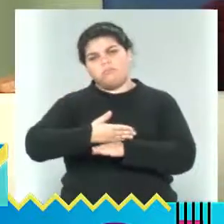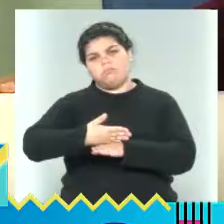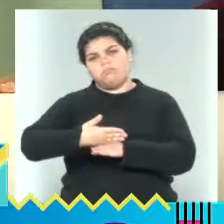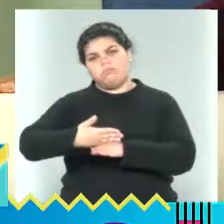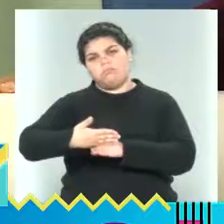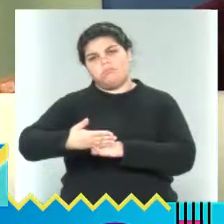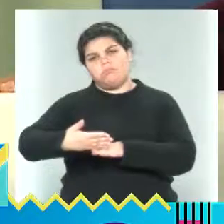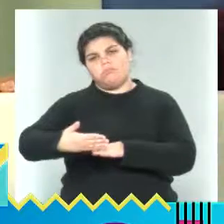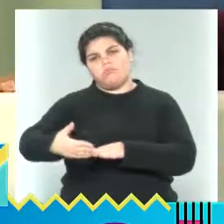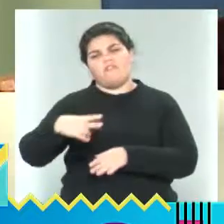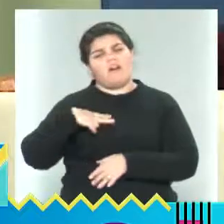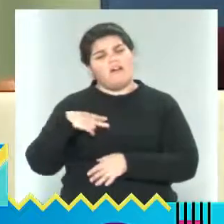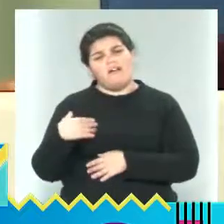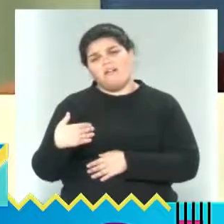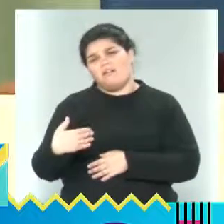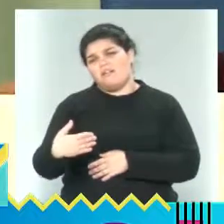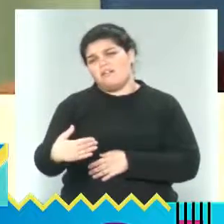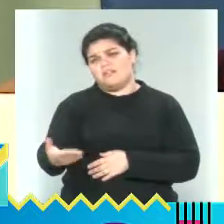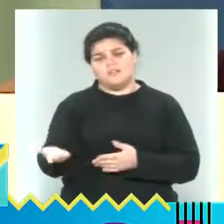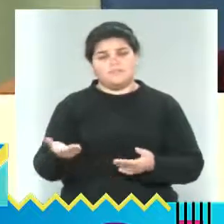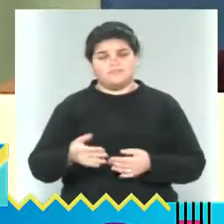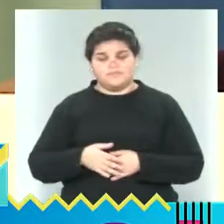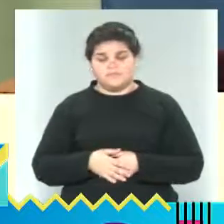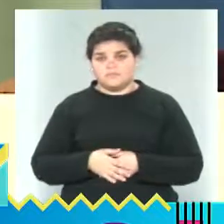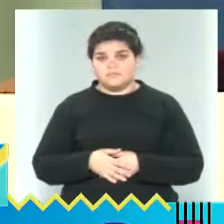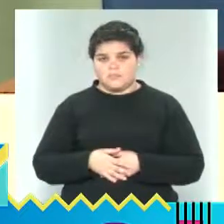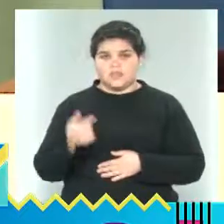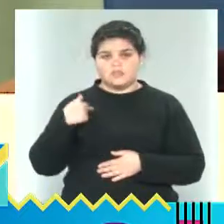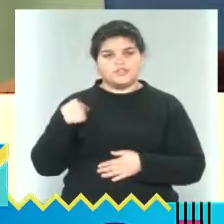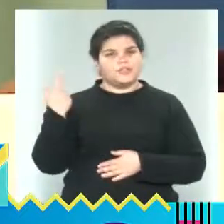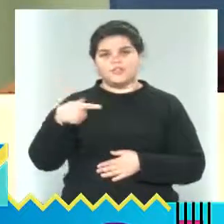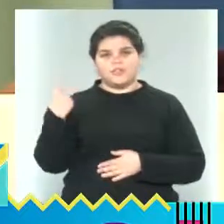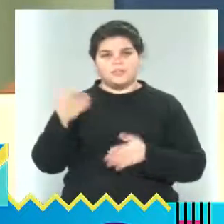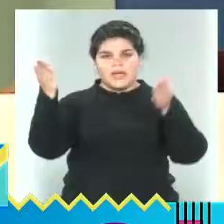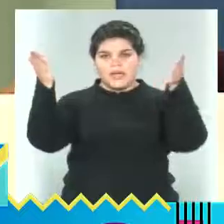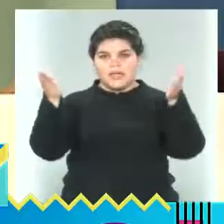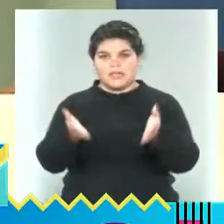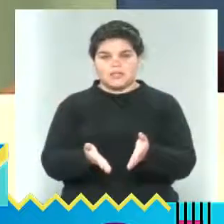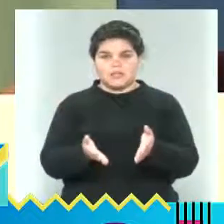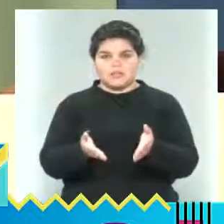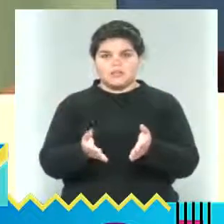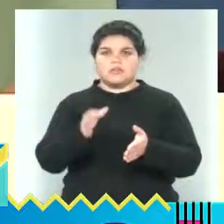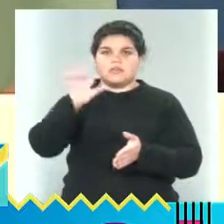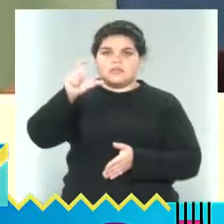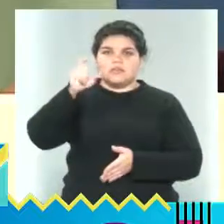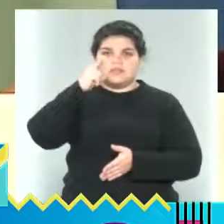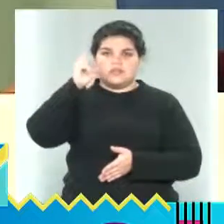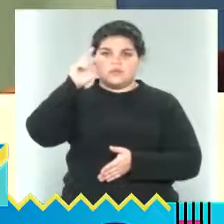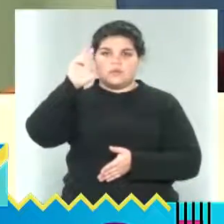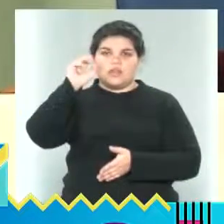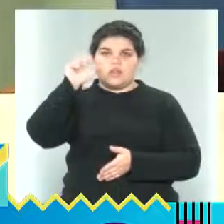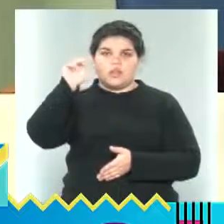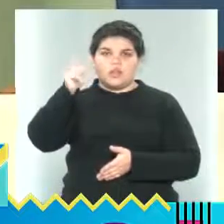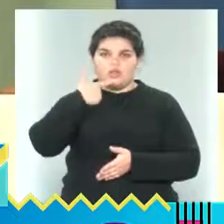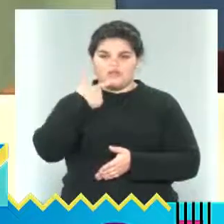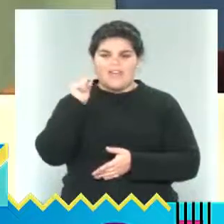larguísimo. Yo paso habitualmente por el canal de los Ciruelos y la cantidad de basura